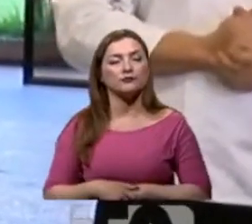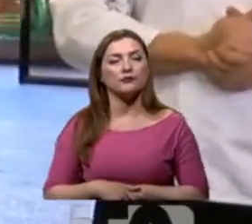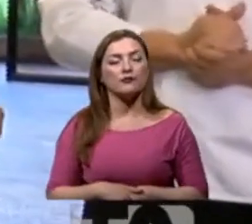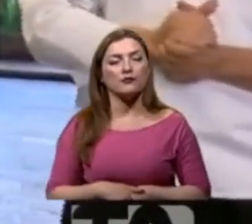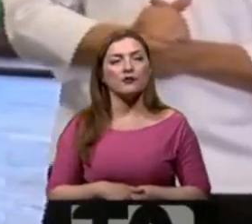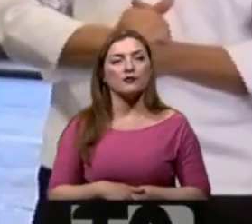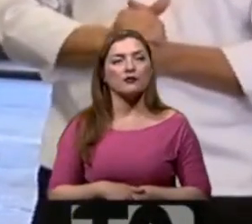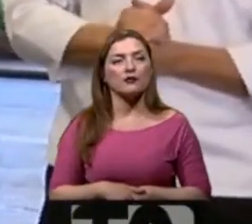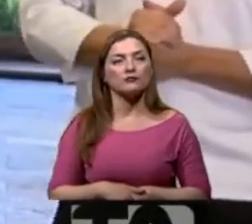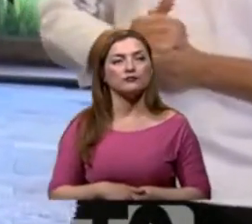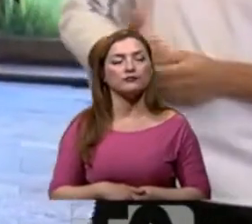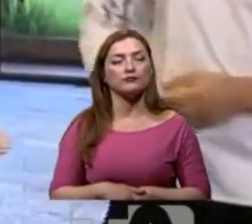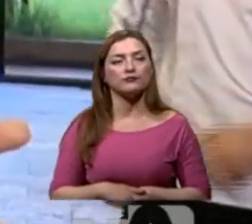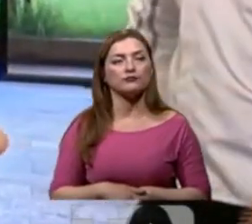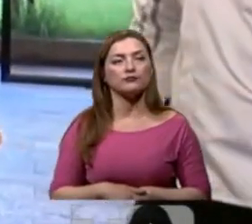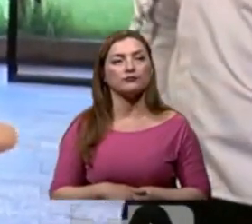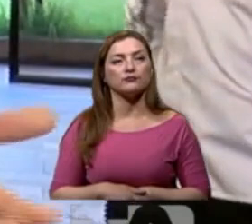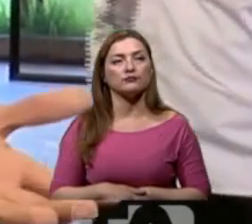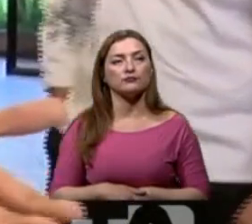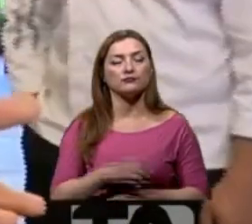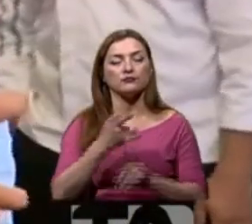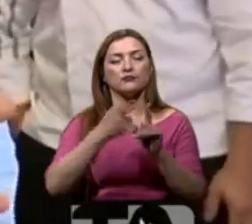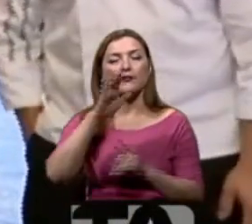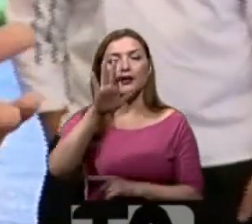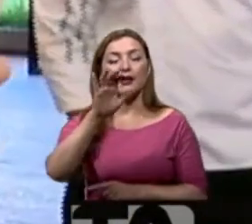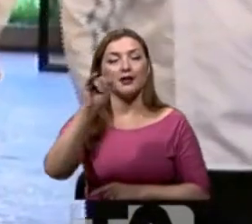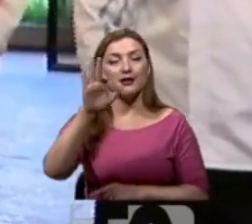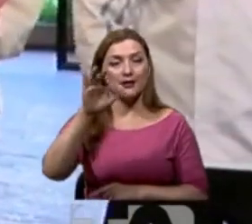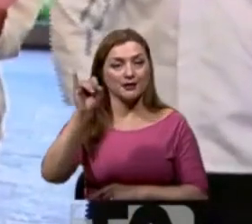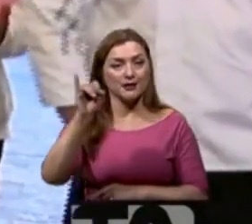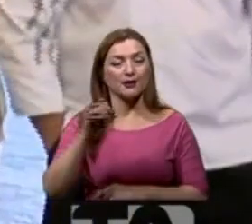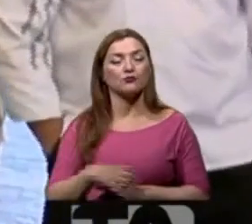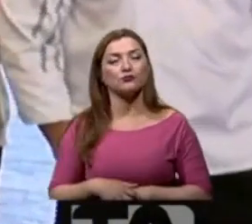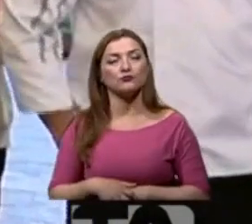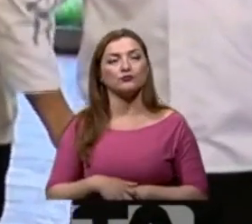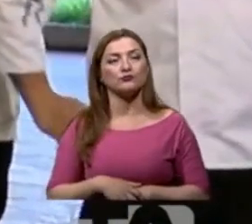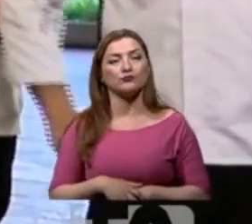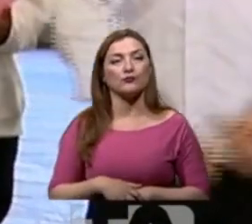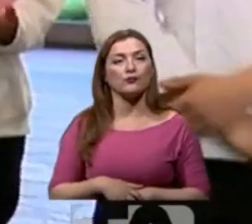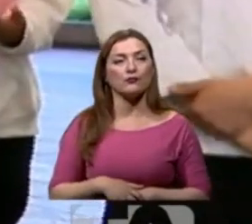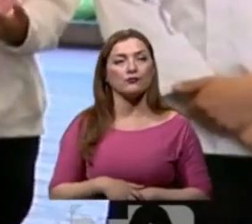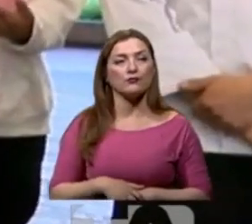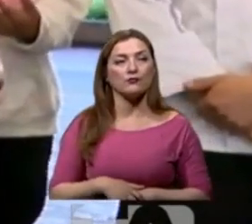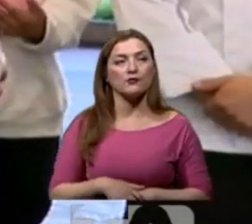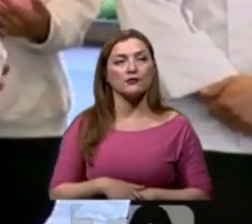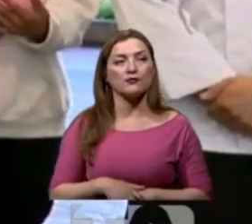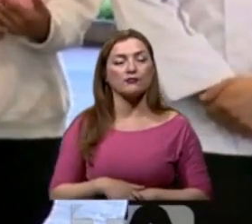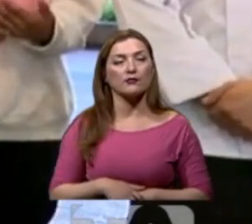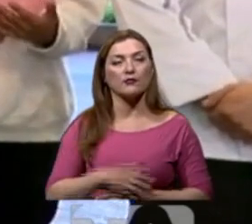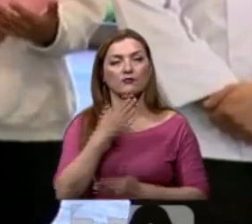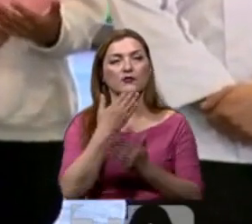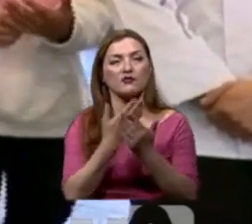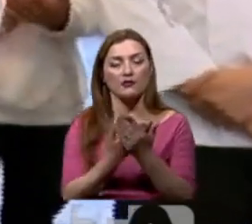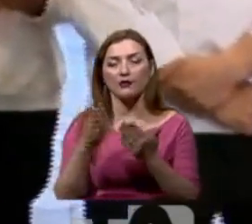Yo quiero empezar por la chef Titi. Titi, ¿qué tienes que recomendarles y qué comentarios tienes para La Tortilla? Gracias, Juan, y gracias a los chicos